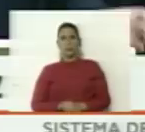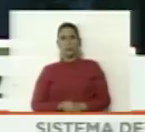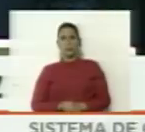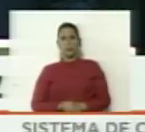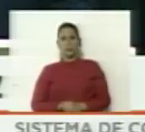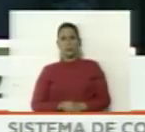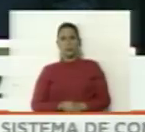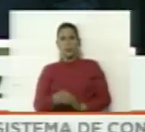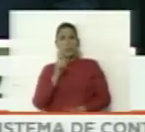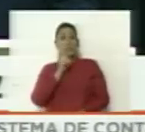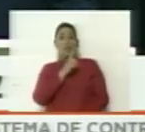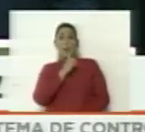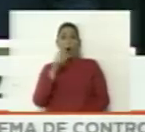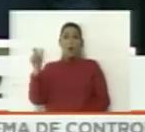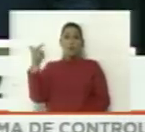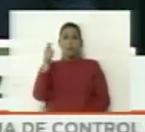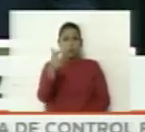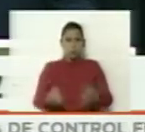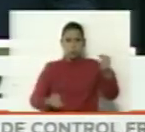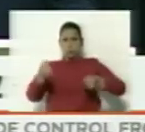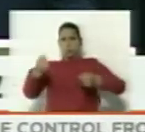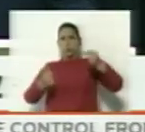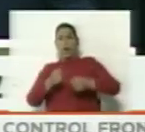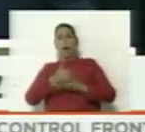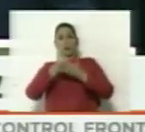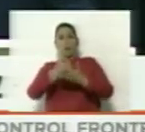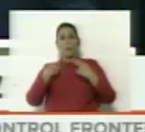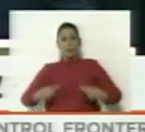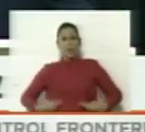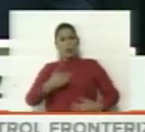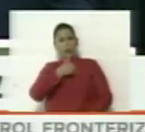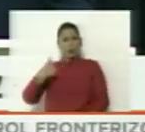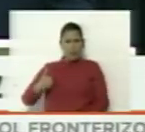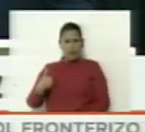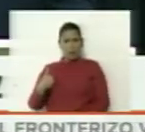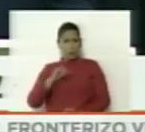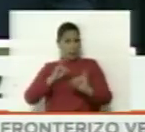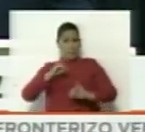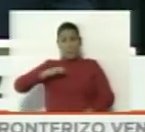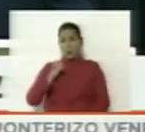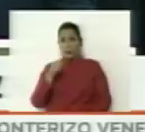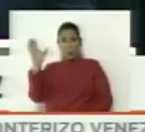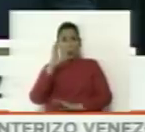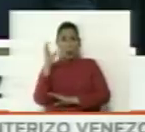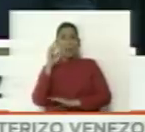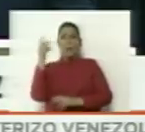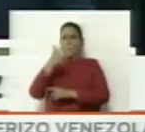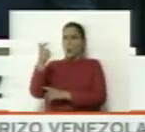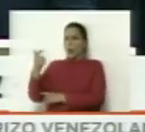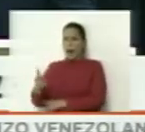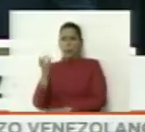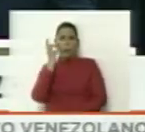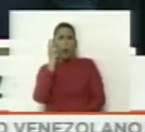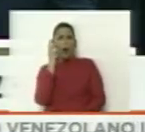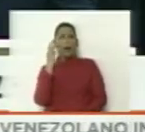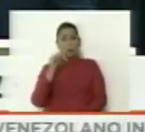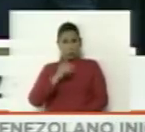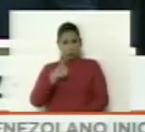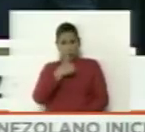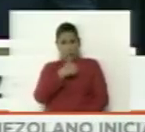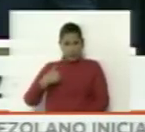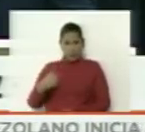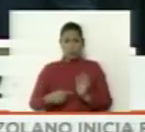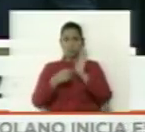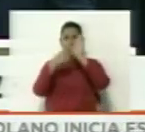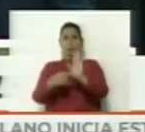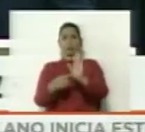los llamados camiones de ayuda humanitaria? Y yo quisiera, ya que la policía de Colombia dice que están buscando a esta señora, mostrarle en